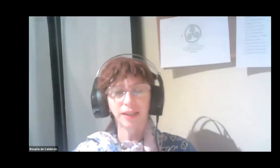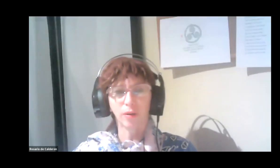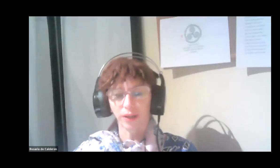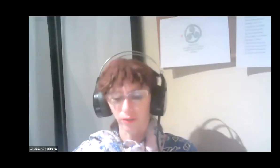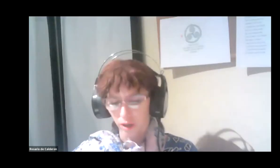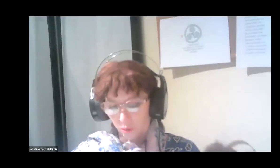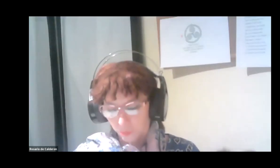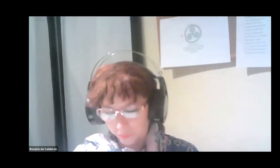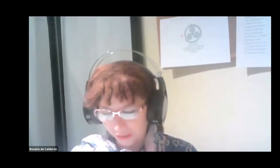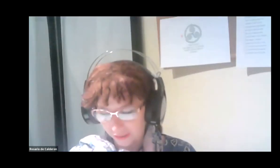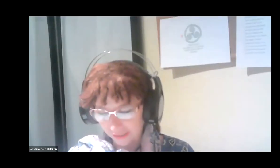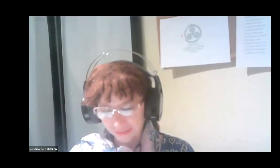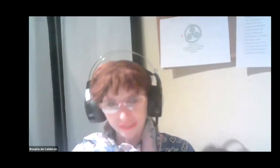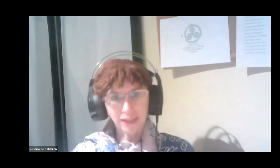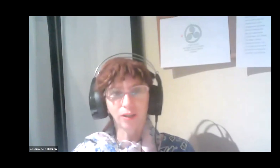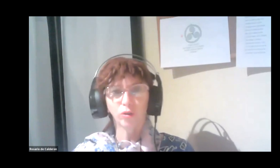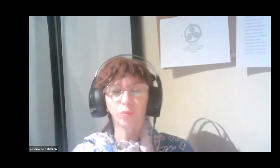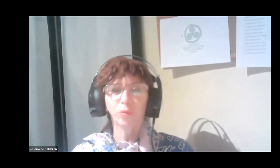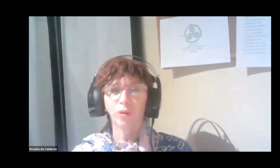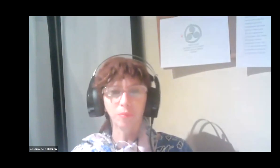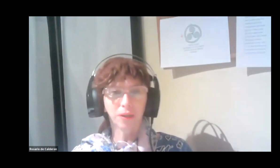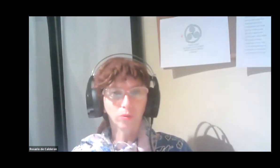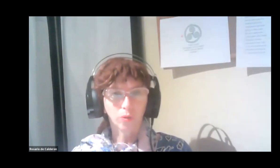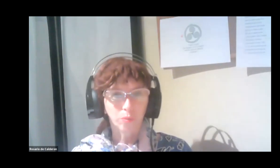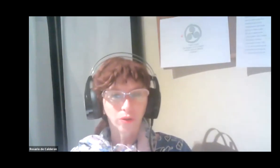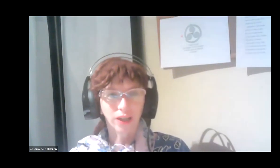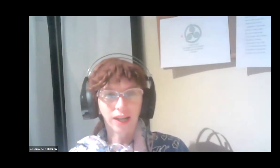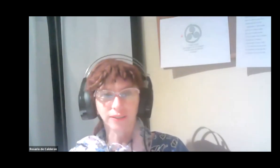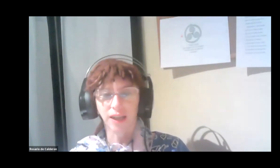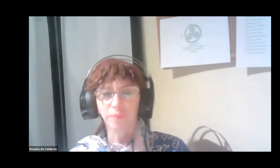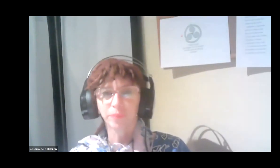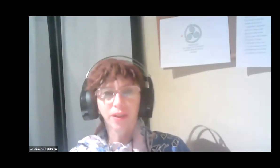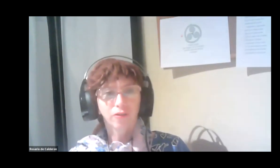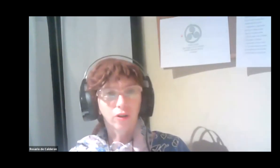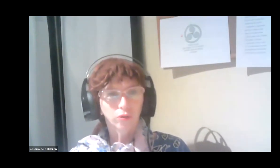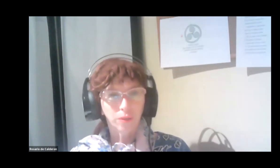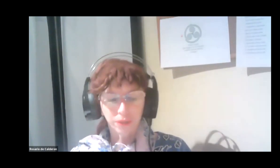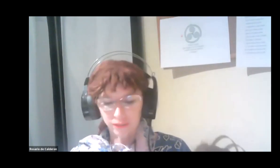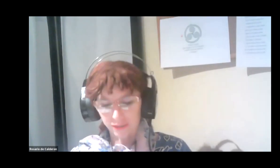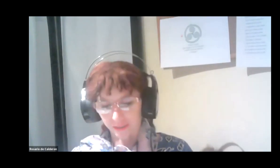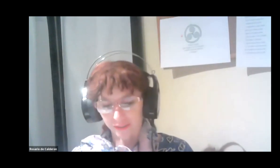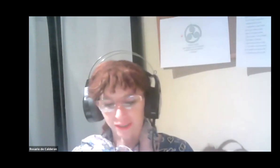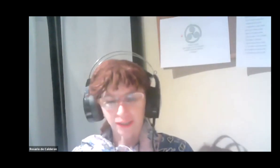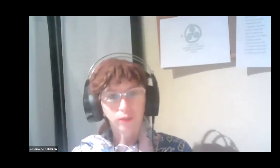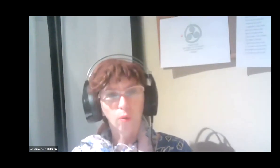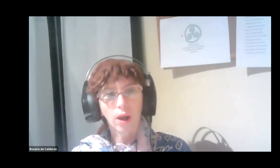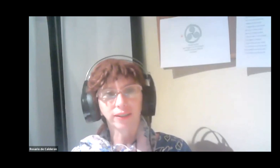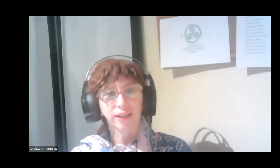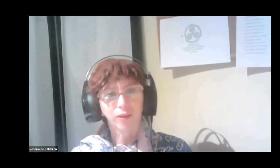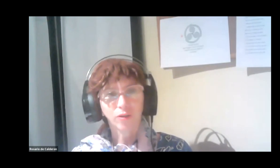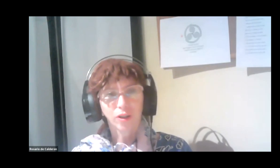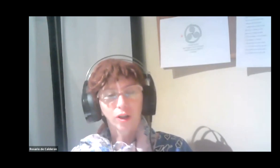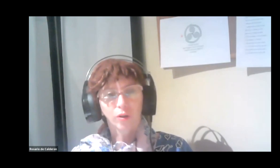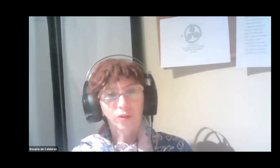totalmente de acuerdo muy bien les decía que el otro punto que me cause un poco de gracia fue justamente dejarles con